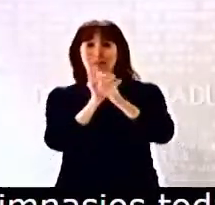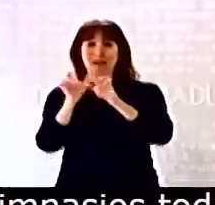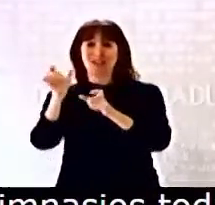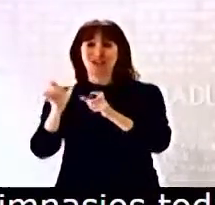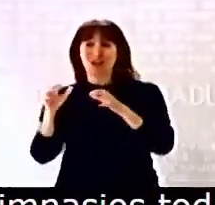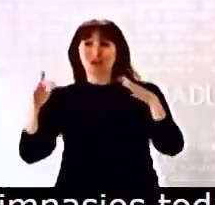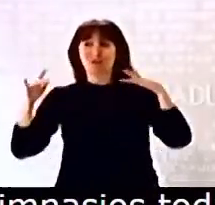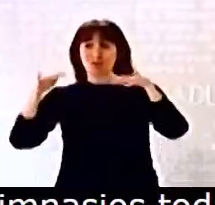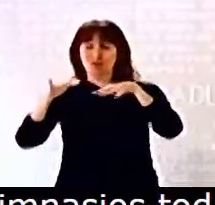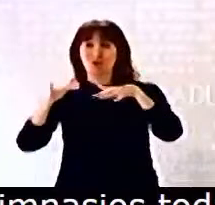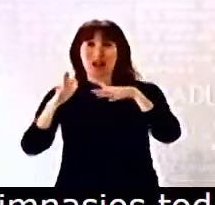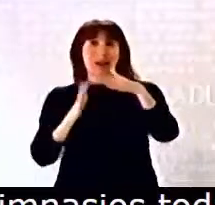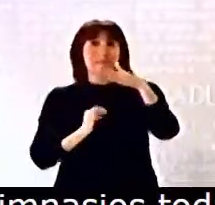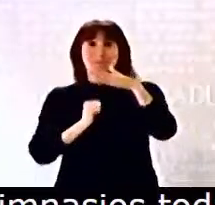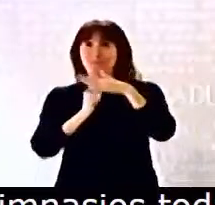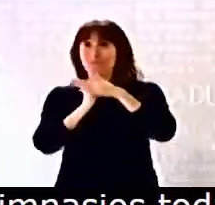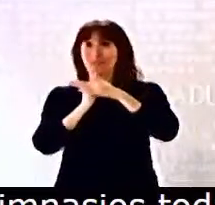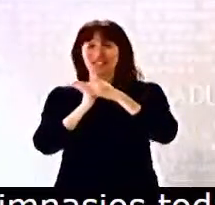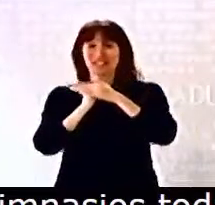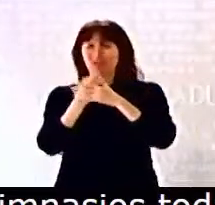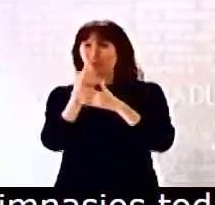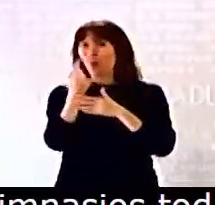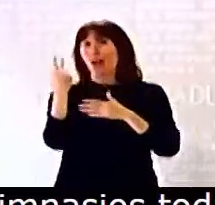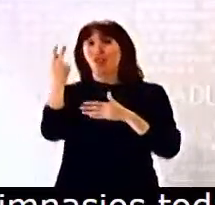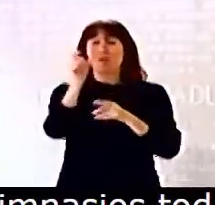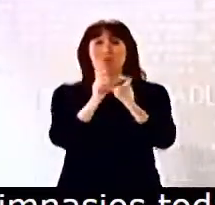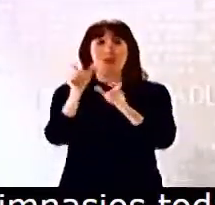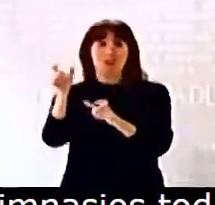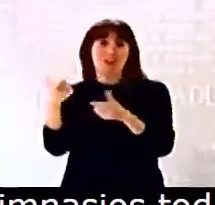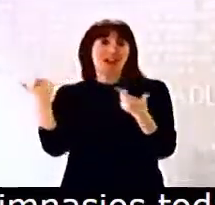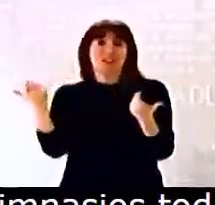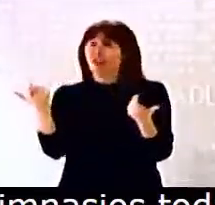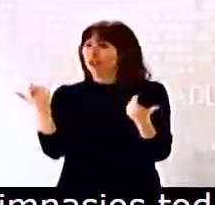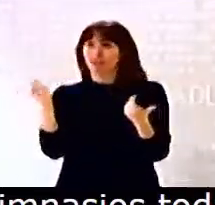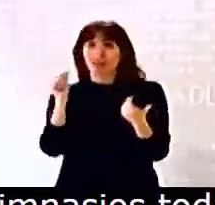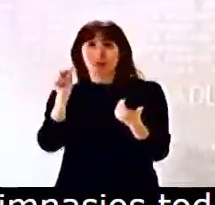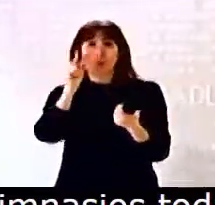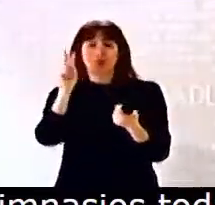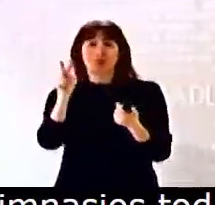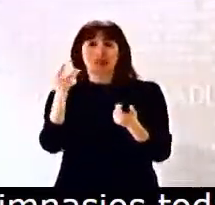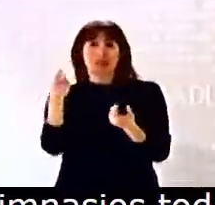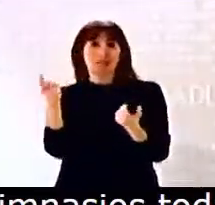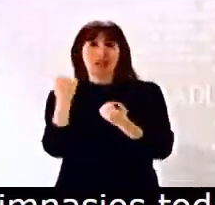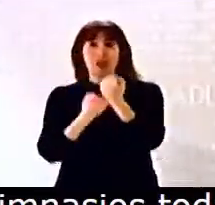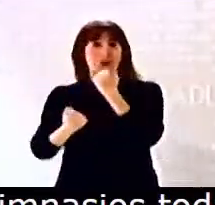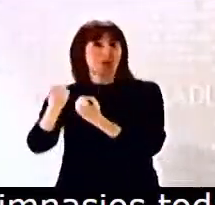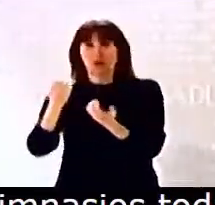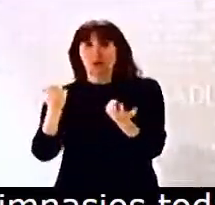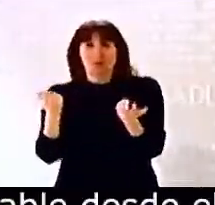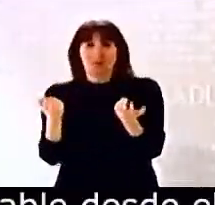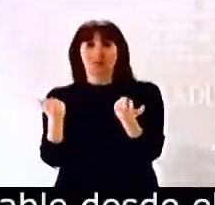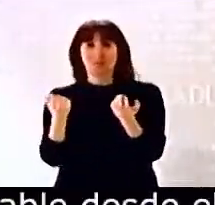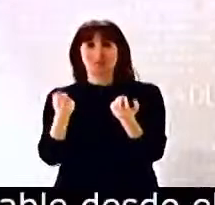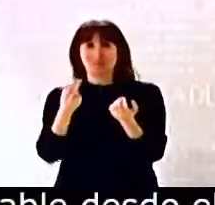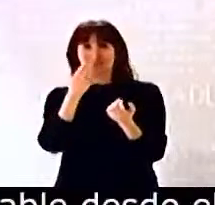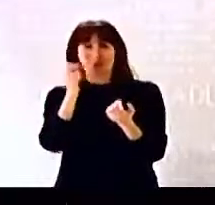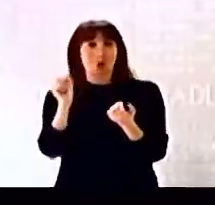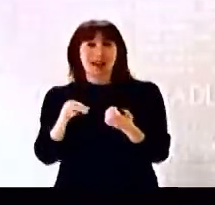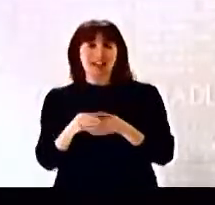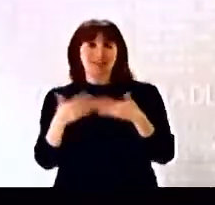no les resulte rentable desde el punto de vista económico. Con lo